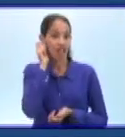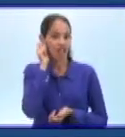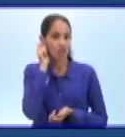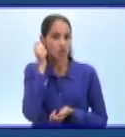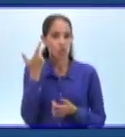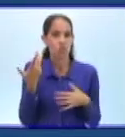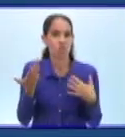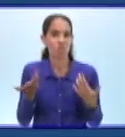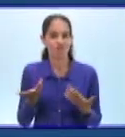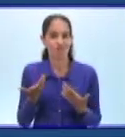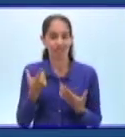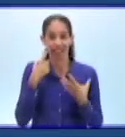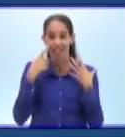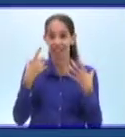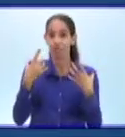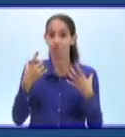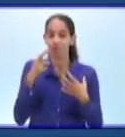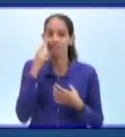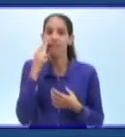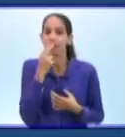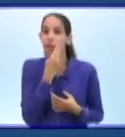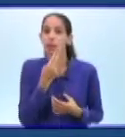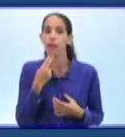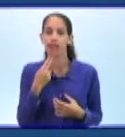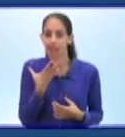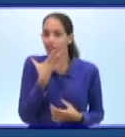lleva a Martí a la cumbre, a la cima.